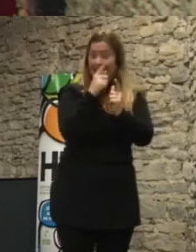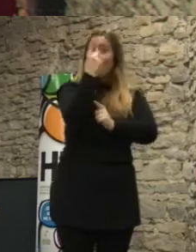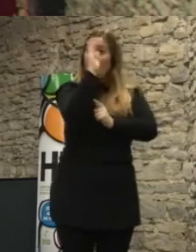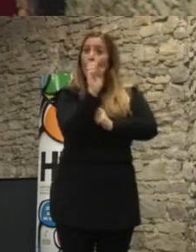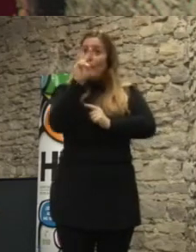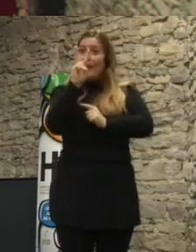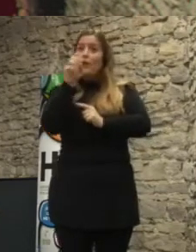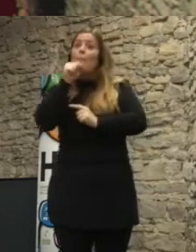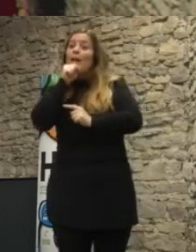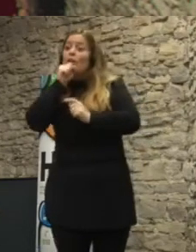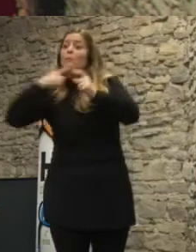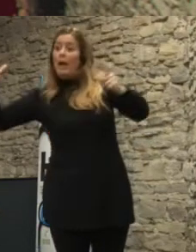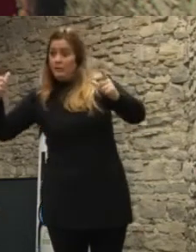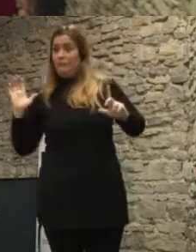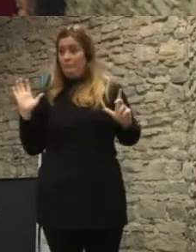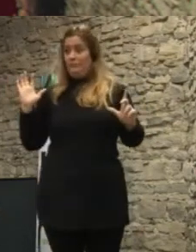Todo esto,